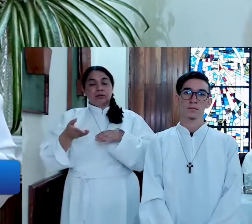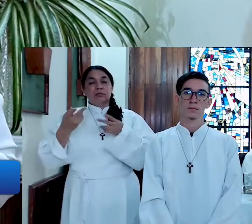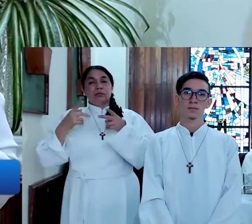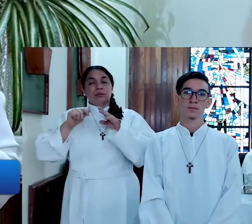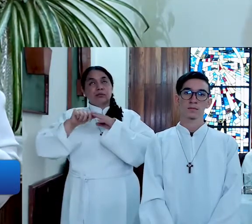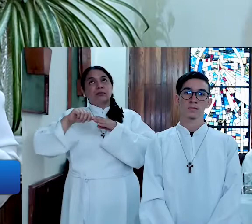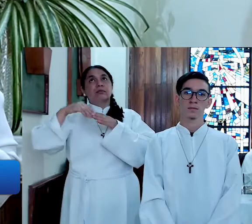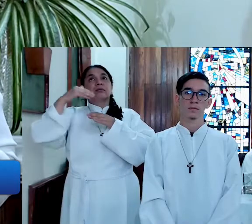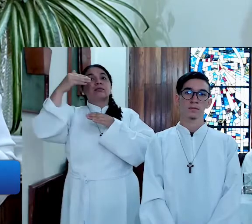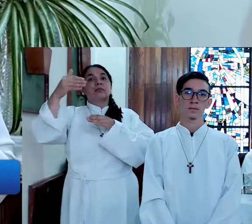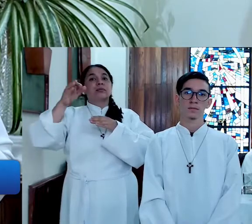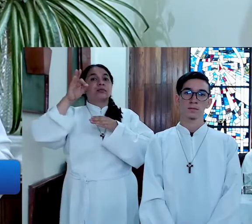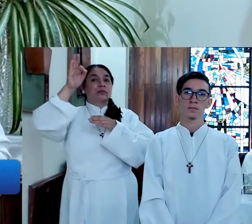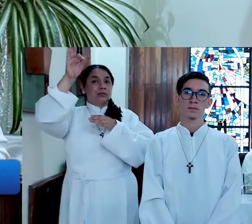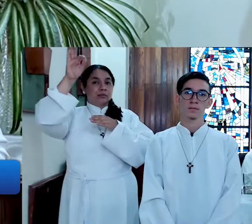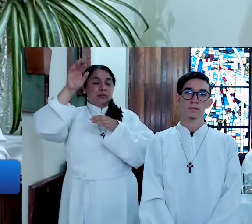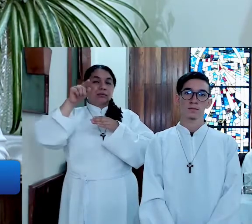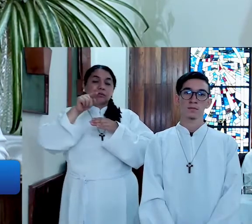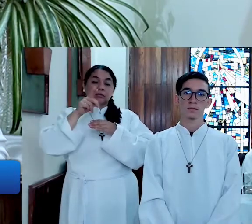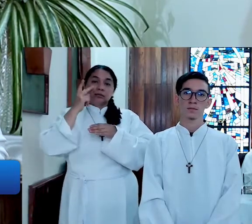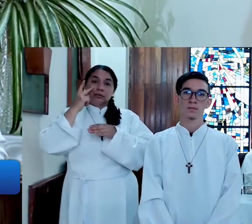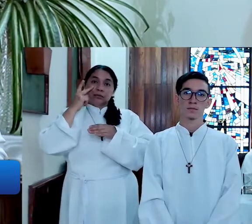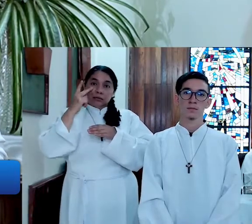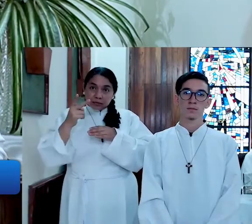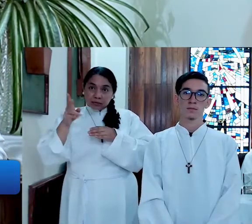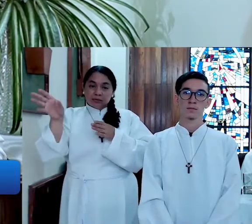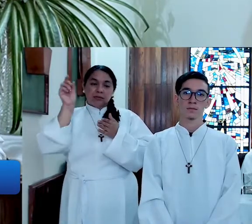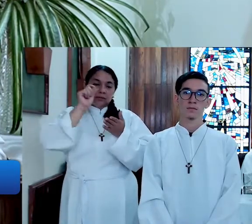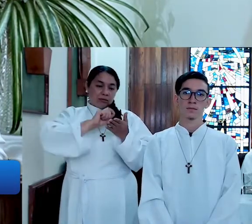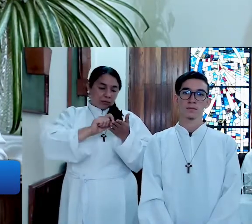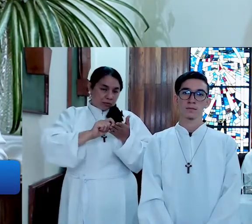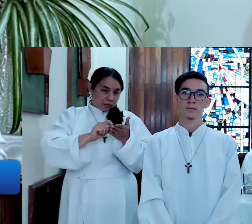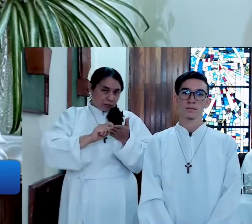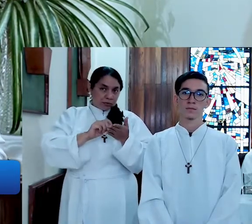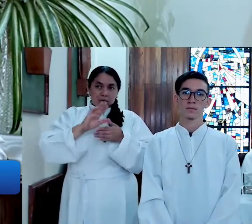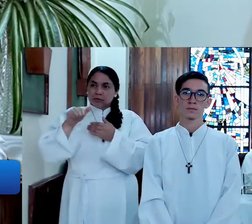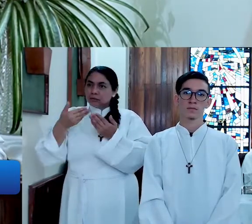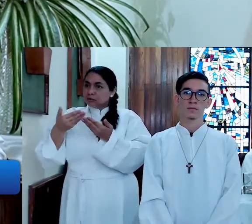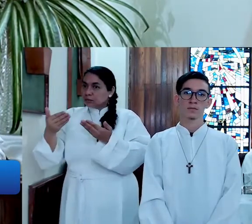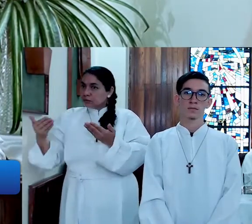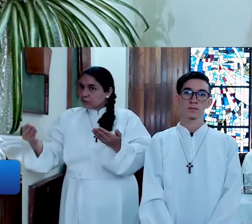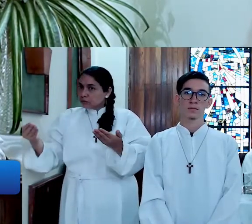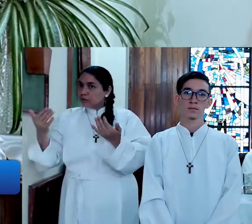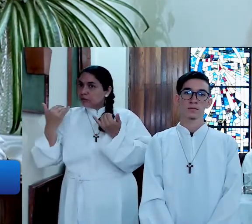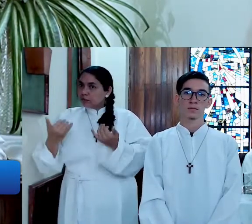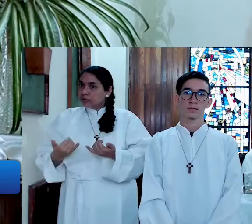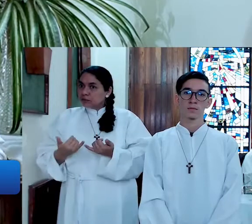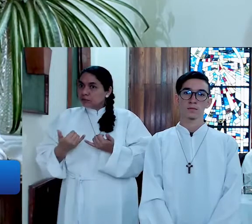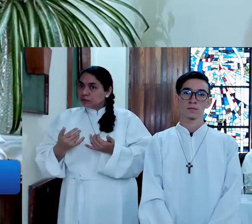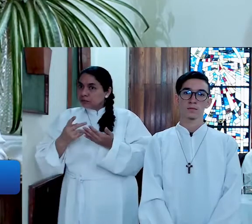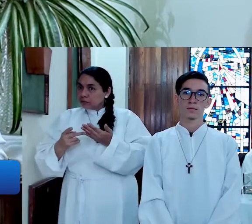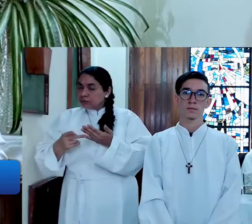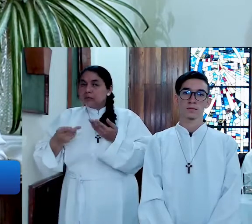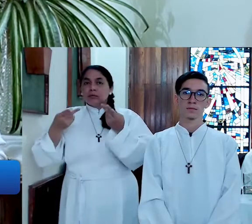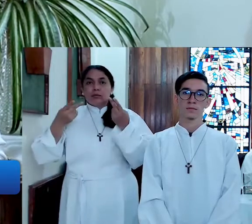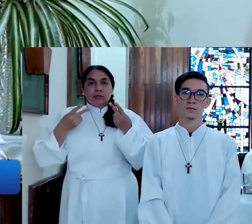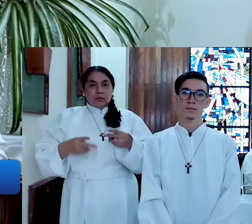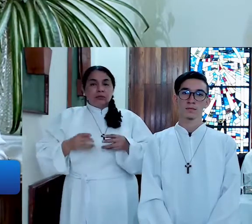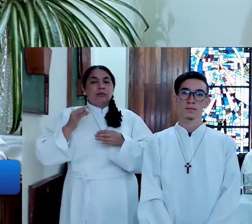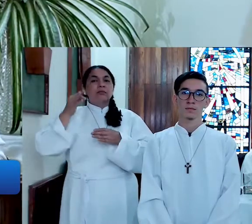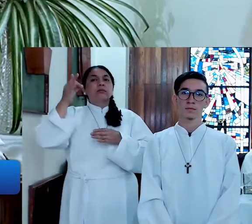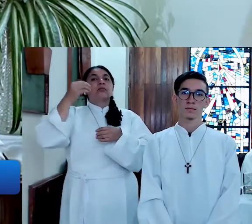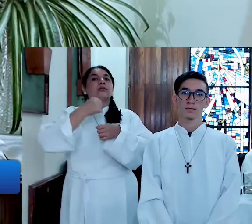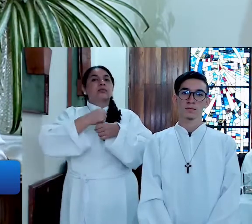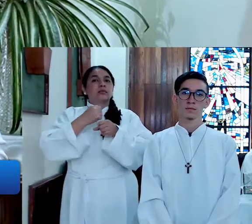allá. Escribe lo que has visto, tanto sobre las cosas que están sucediendo como sobre las que